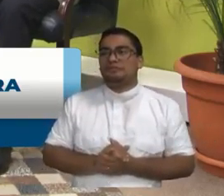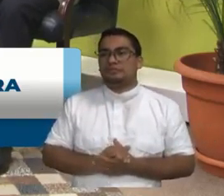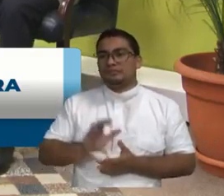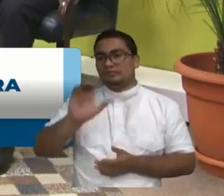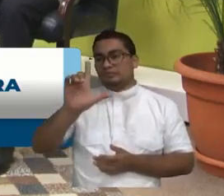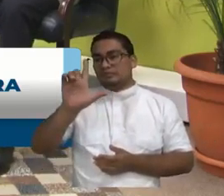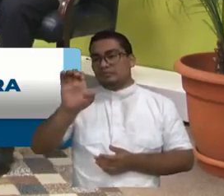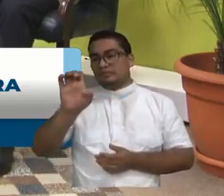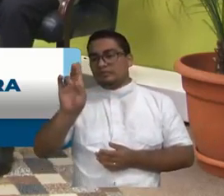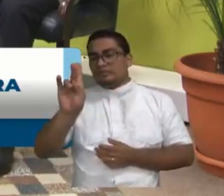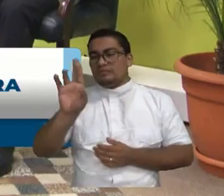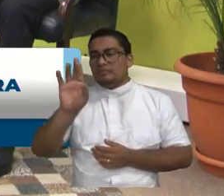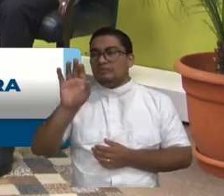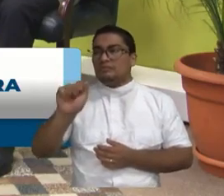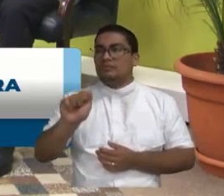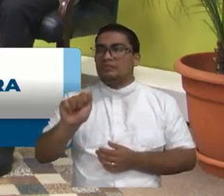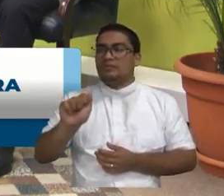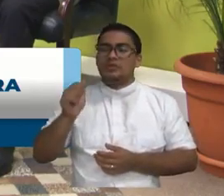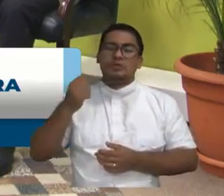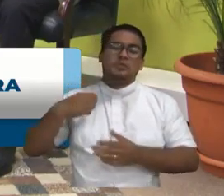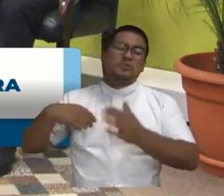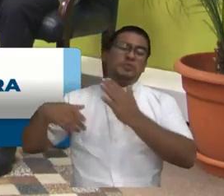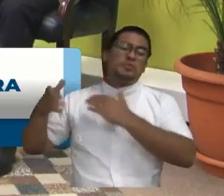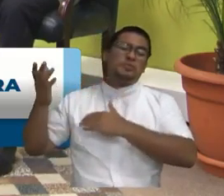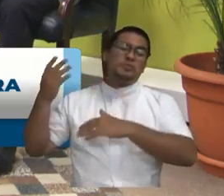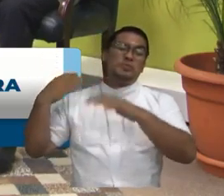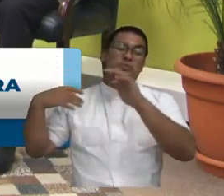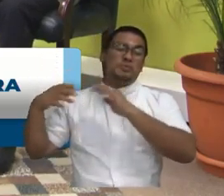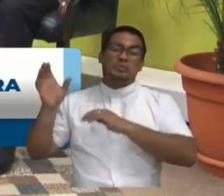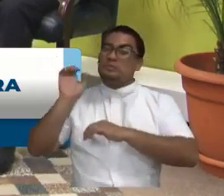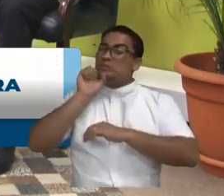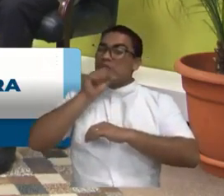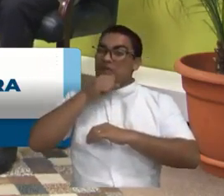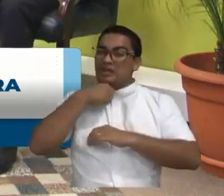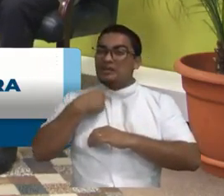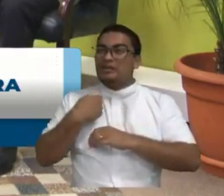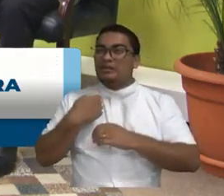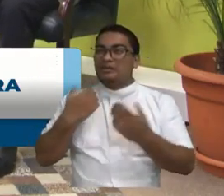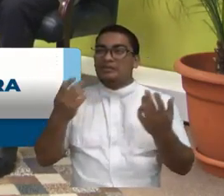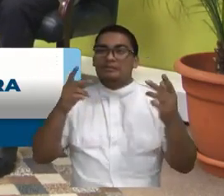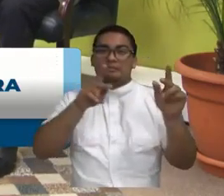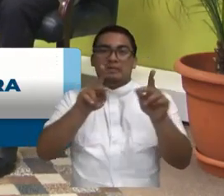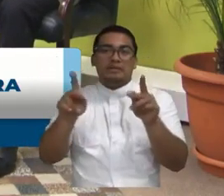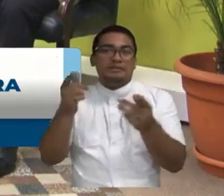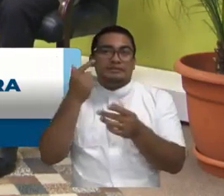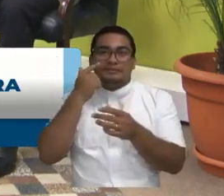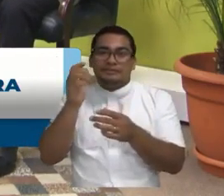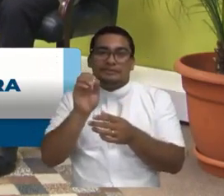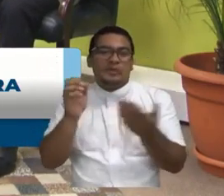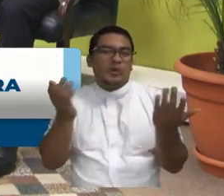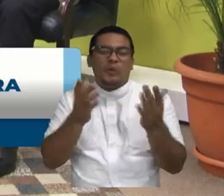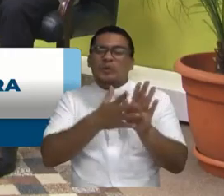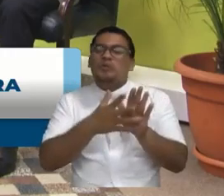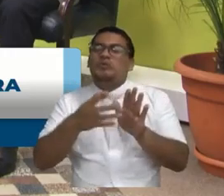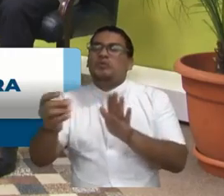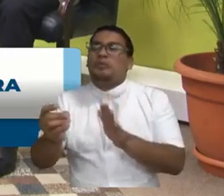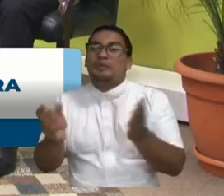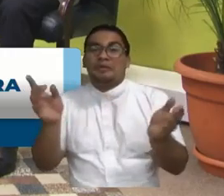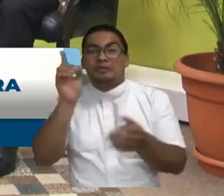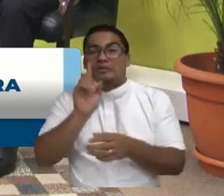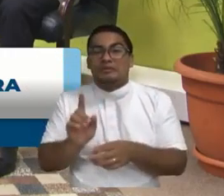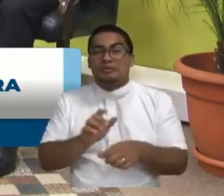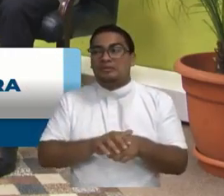una enfermedad que tiene siglos de estar con nosotros, todavía se sabe muy poco acerca de cómo se transmite. Ah, ya. Entonces, se